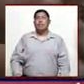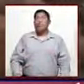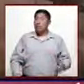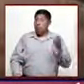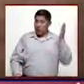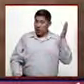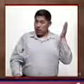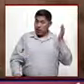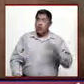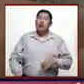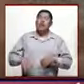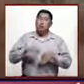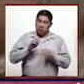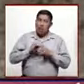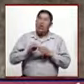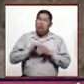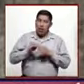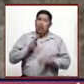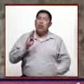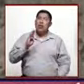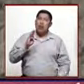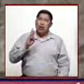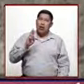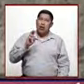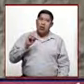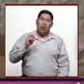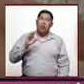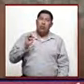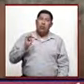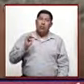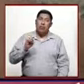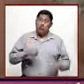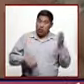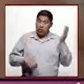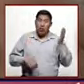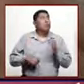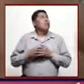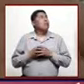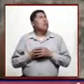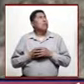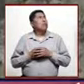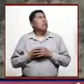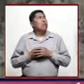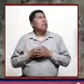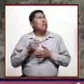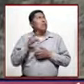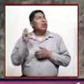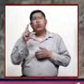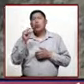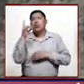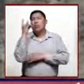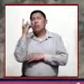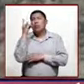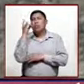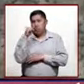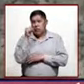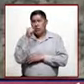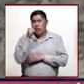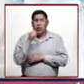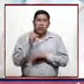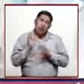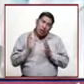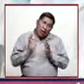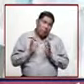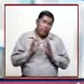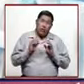Este es bronce, ¿no ve? Bronce, es el más cotizado. Está. ¿Cuánto cuesta este crucifijo? Eso le sale 220 bolivianos, lo cual,